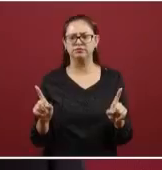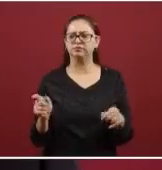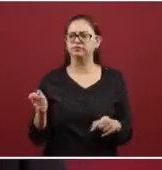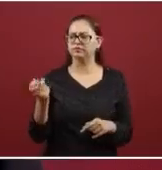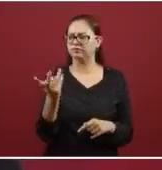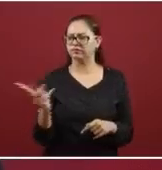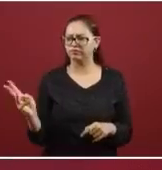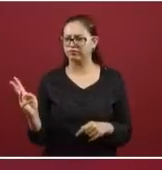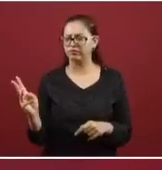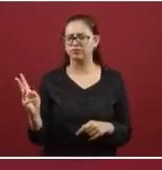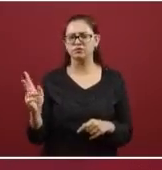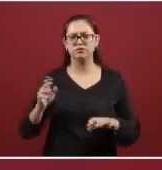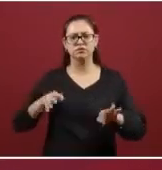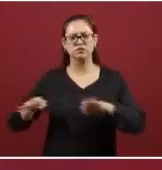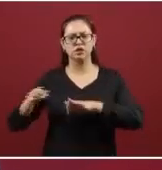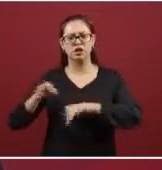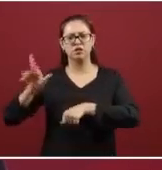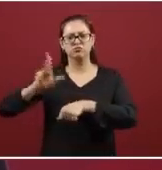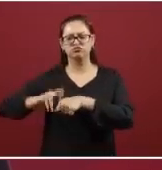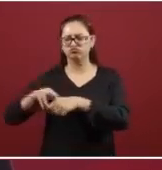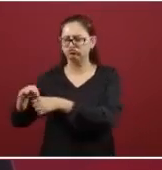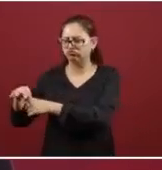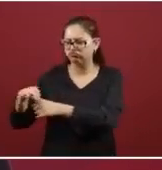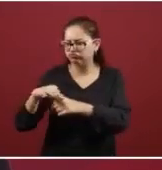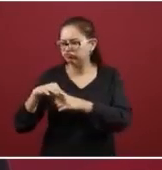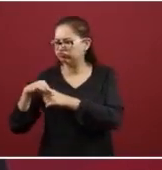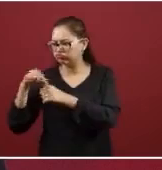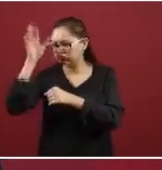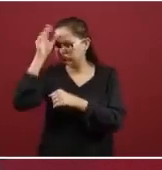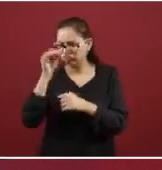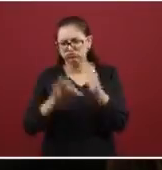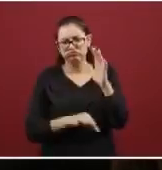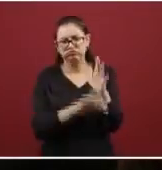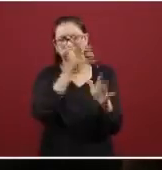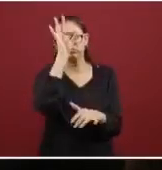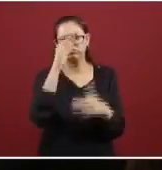sean electos por los trabajadores